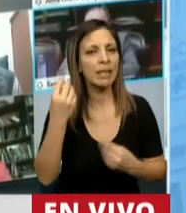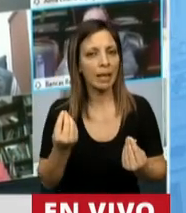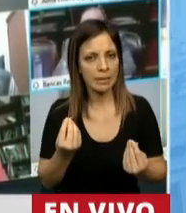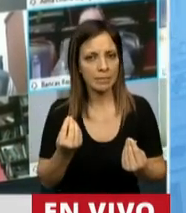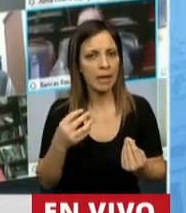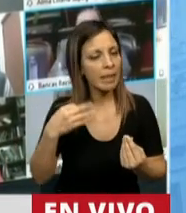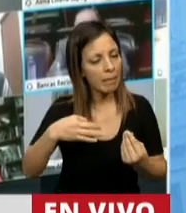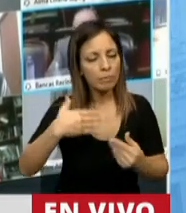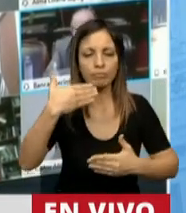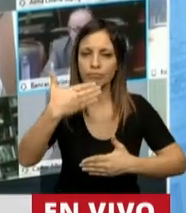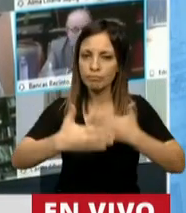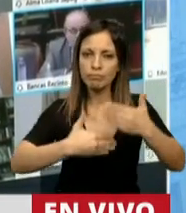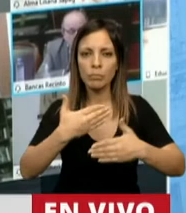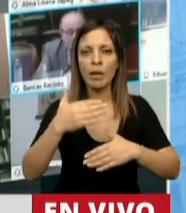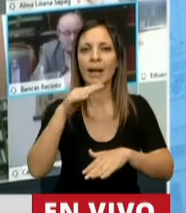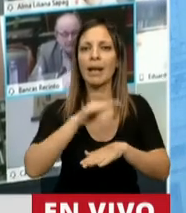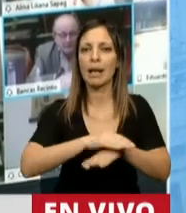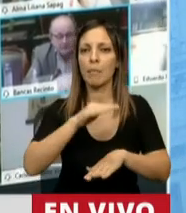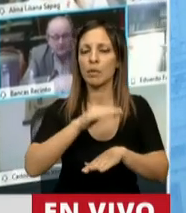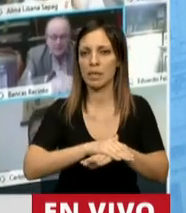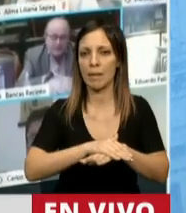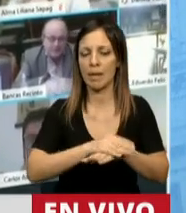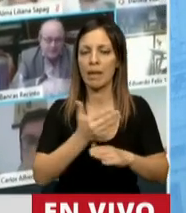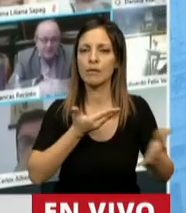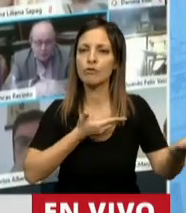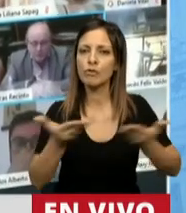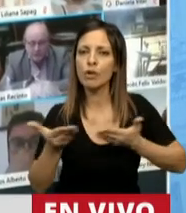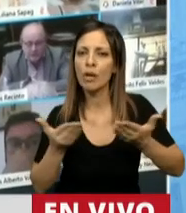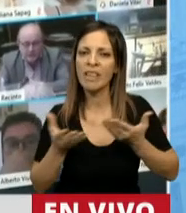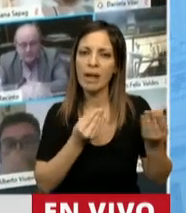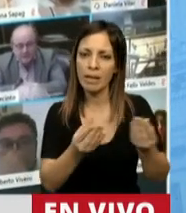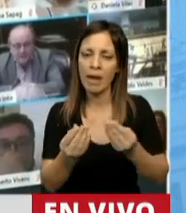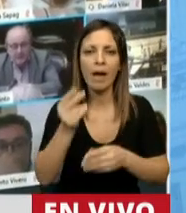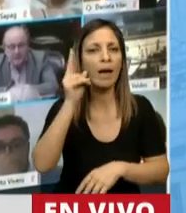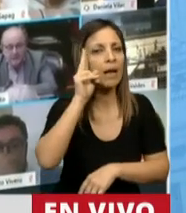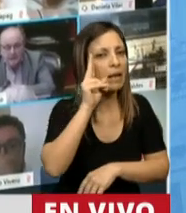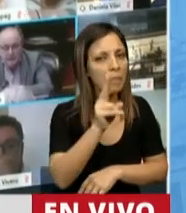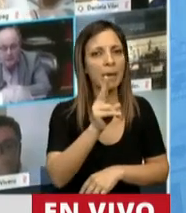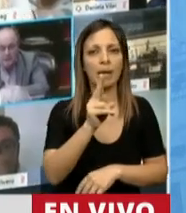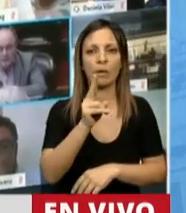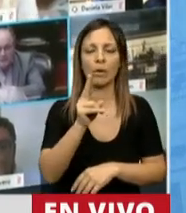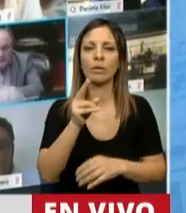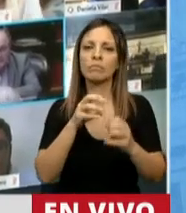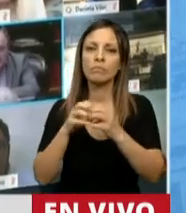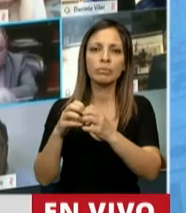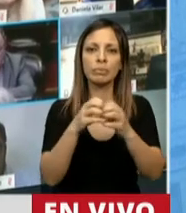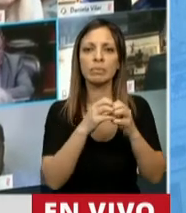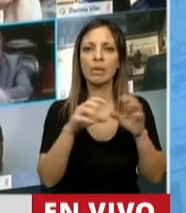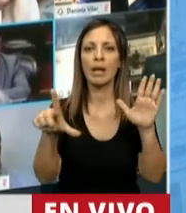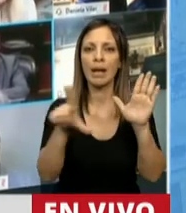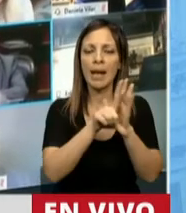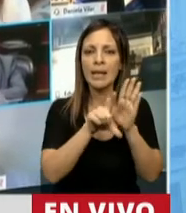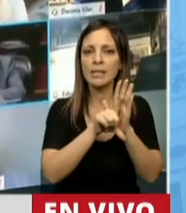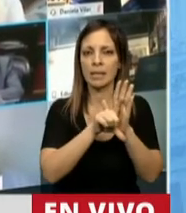con responsabilidad, encarar con solidaridad y con mucho respeto el tratamiento de las distintas leyes que aquí